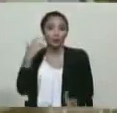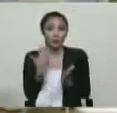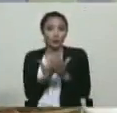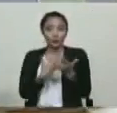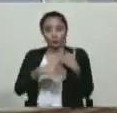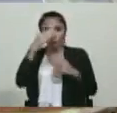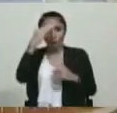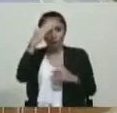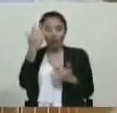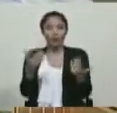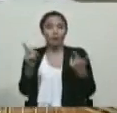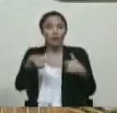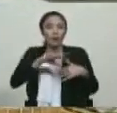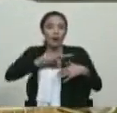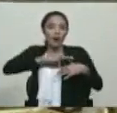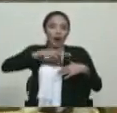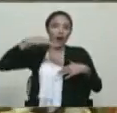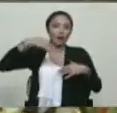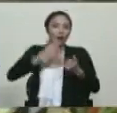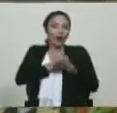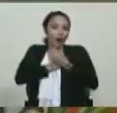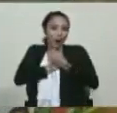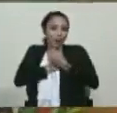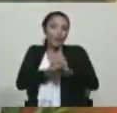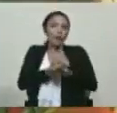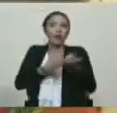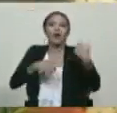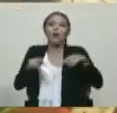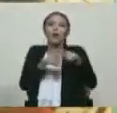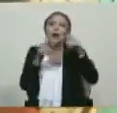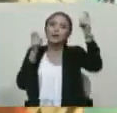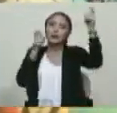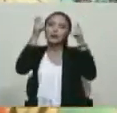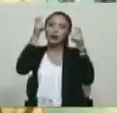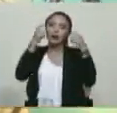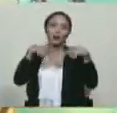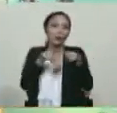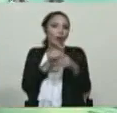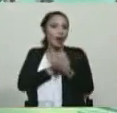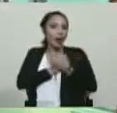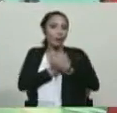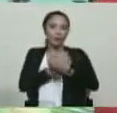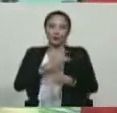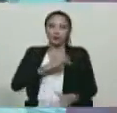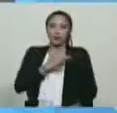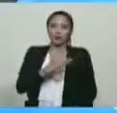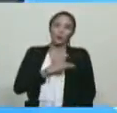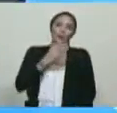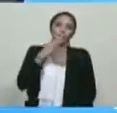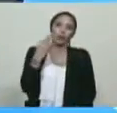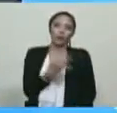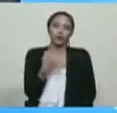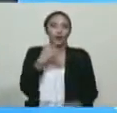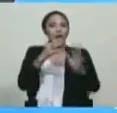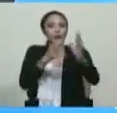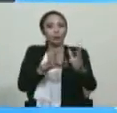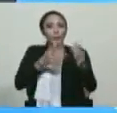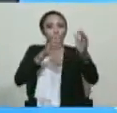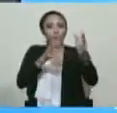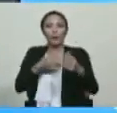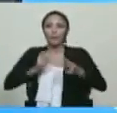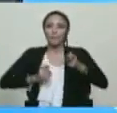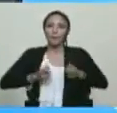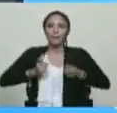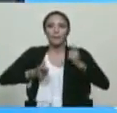también el alma y el corazón de nuestro comandante eterno, Hugo Chávez. Lo sentimos en el arpa, lo sentimos en las